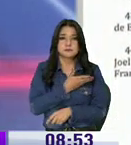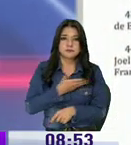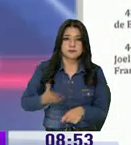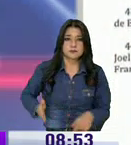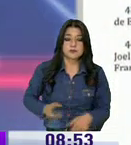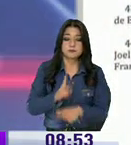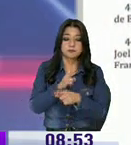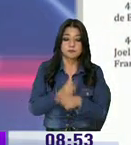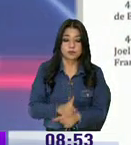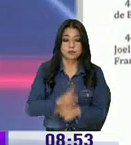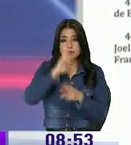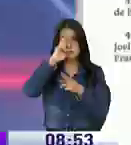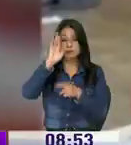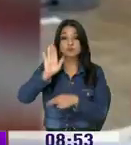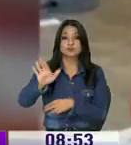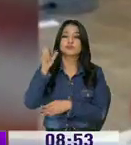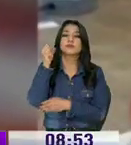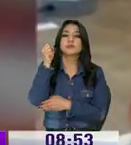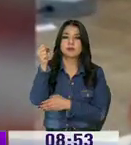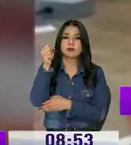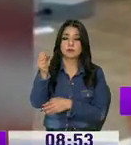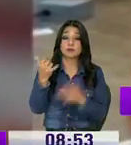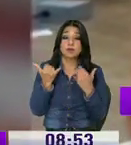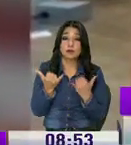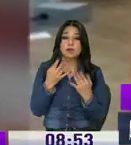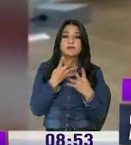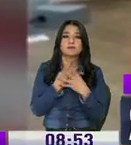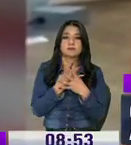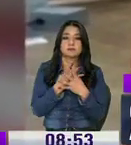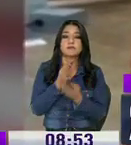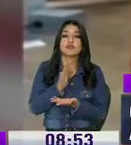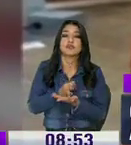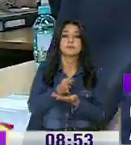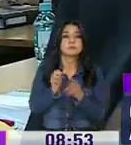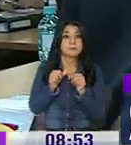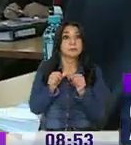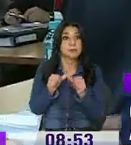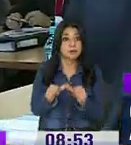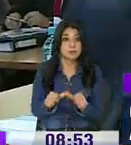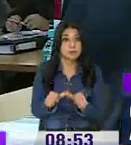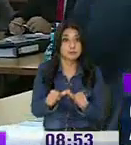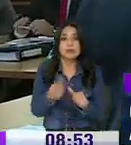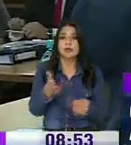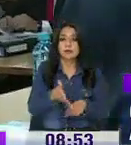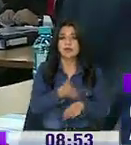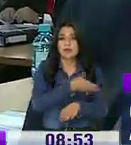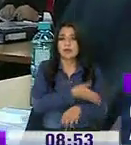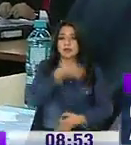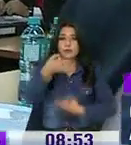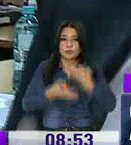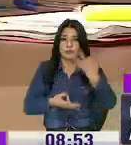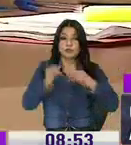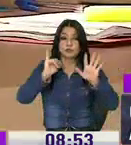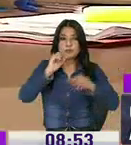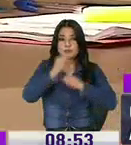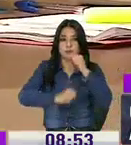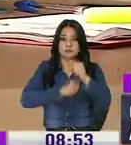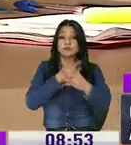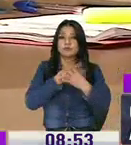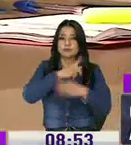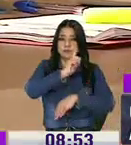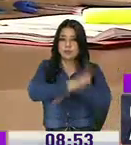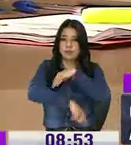de la República, Jorge Glass, quien se encuentra preso en la cárcel de Cotopaxi tras ser sentenciado 6 años de cárcel por